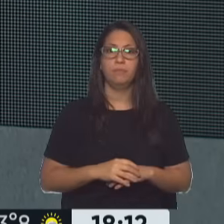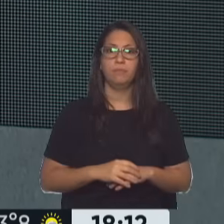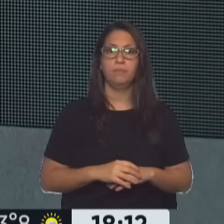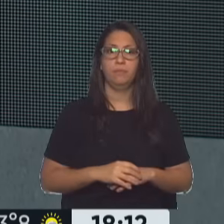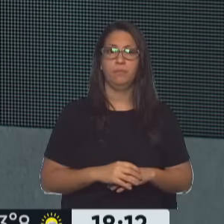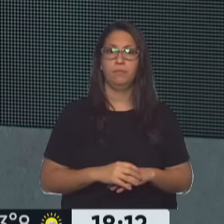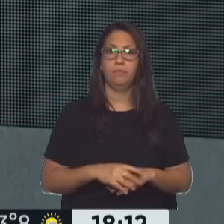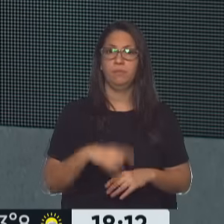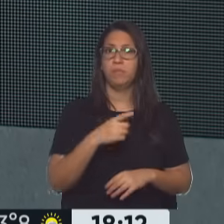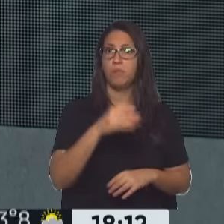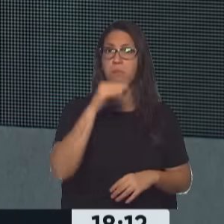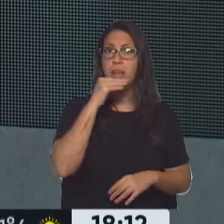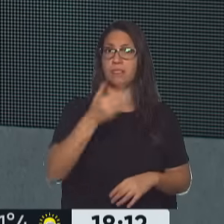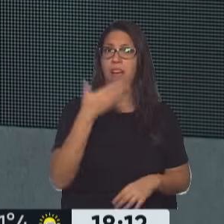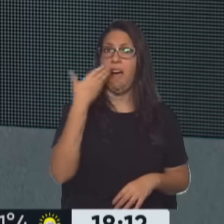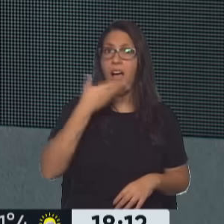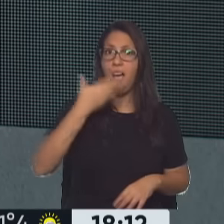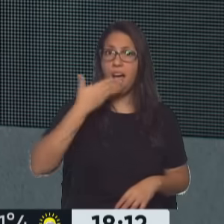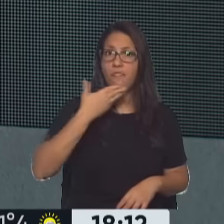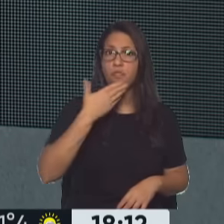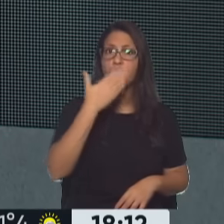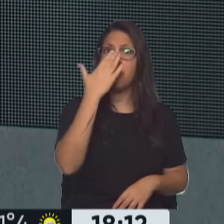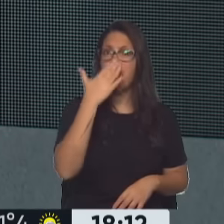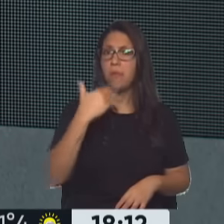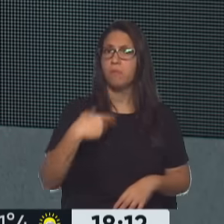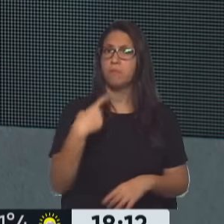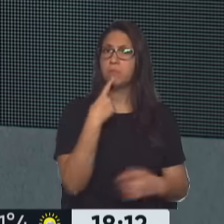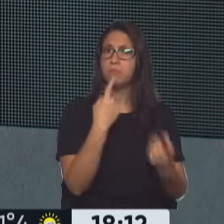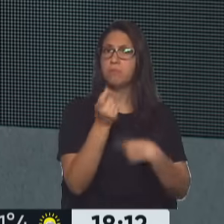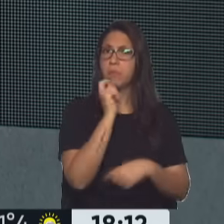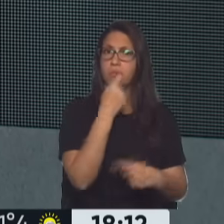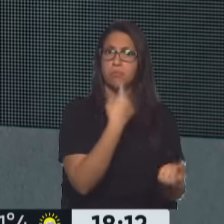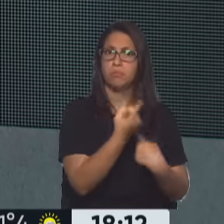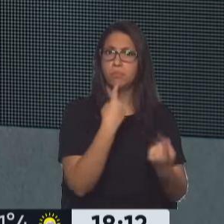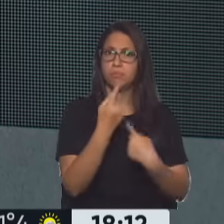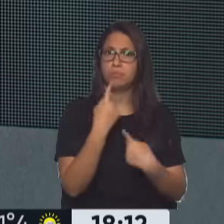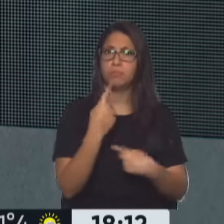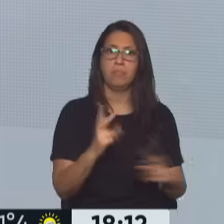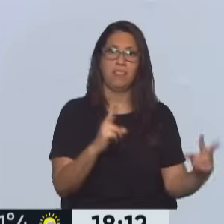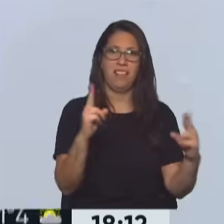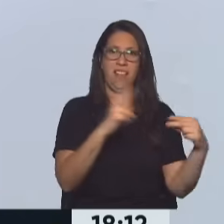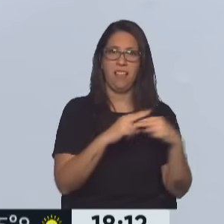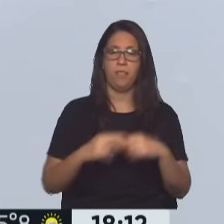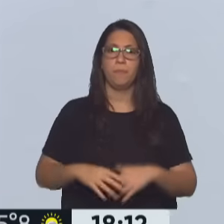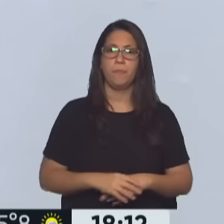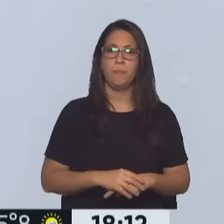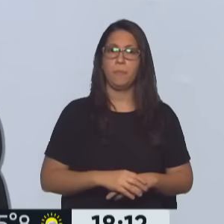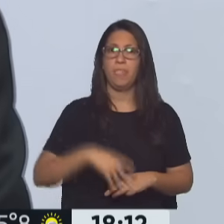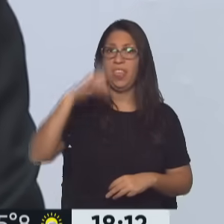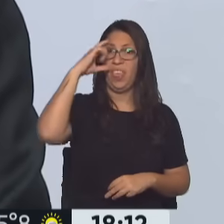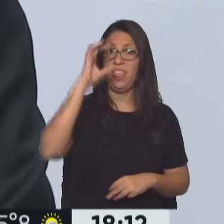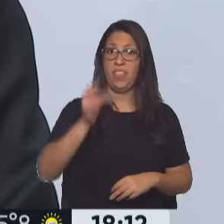de la exposición de Sergio Massa, hubo preguntas por parte de colegas y entre otras cosas dijo: el 10 de